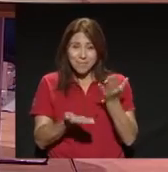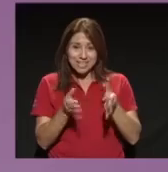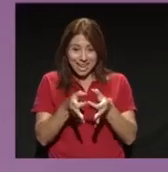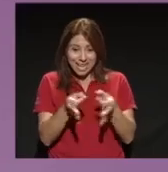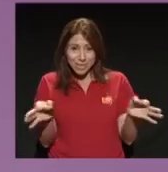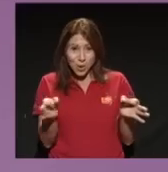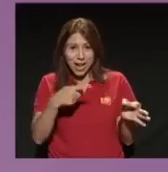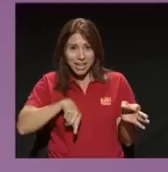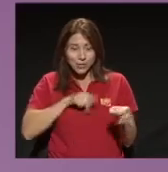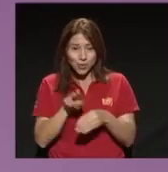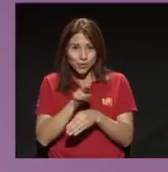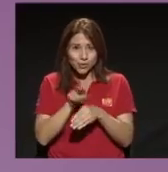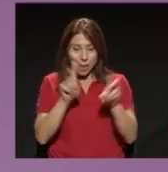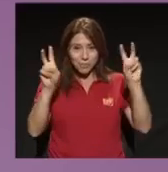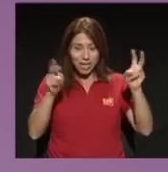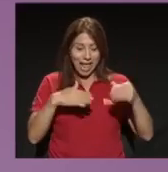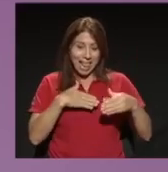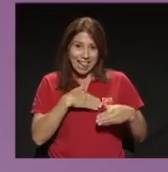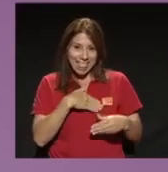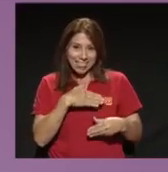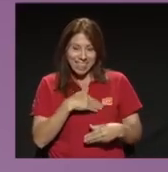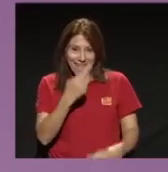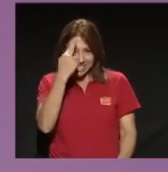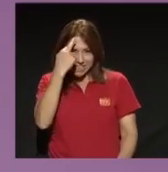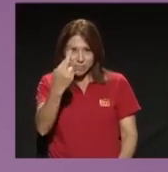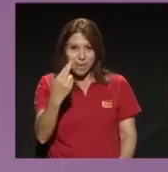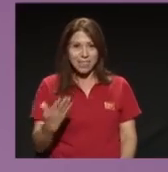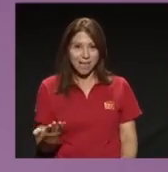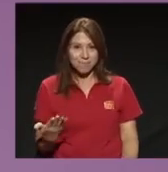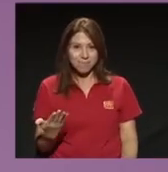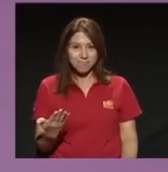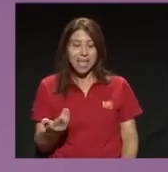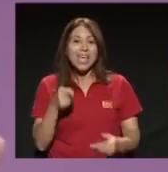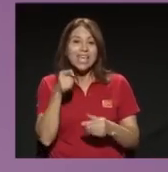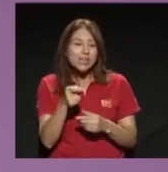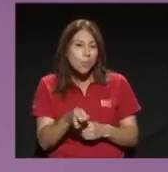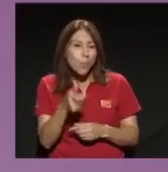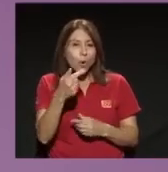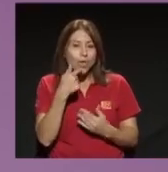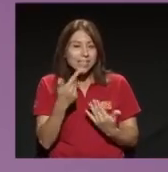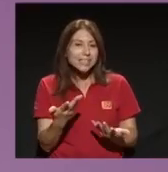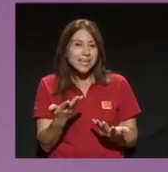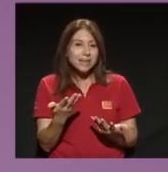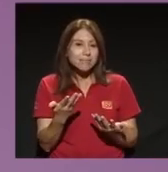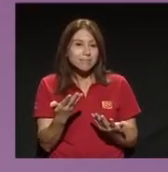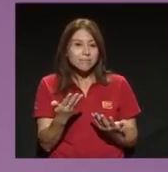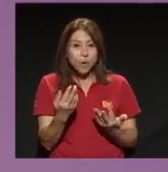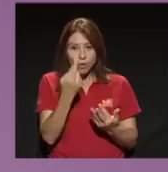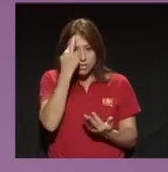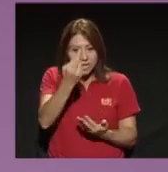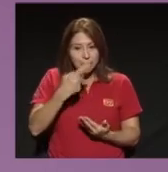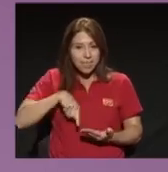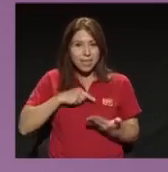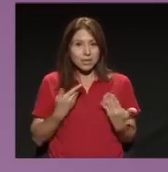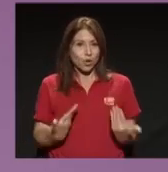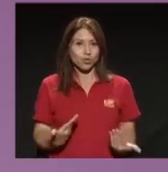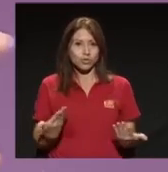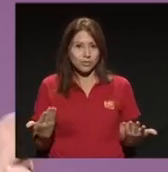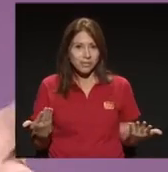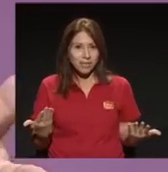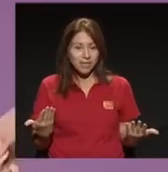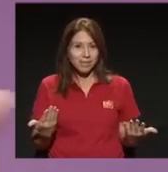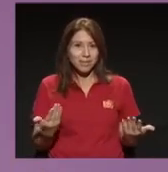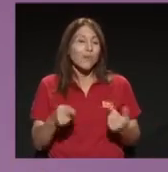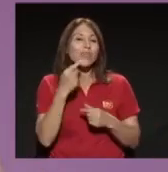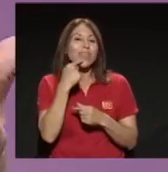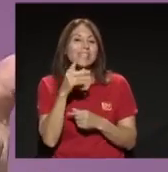usamos en esta matón que es la teta se respeta verdad que es un poco decir respeten no verdad es decir lo de